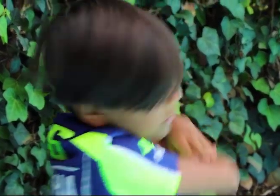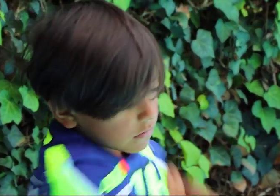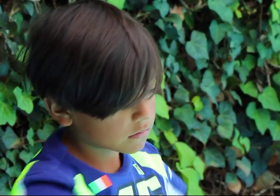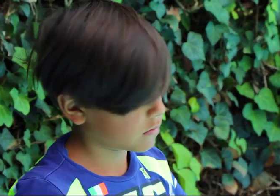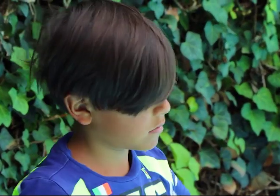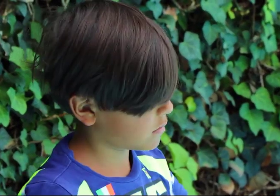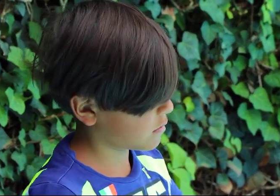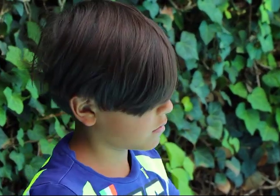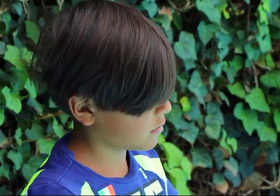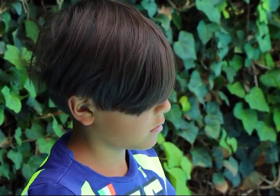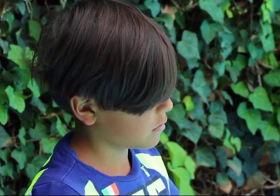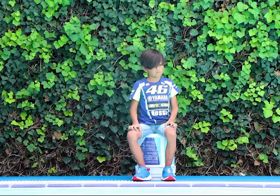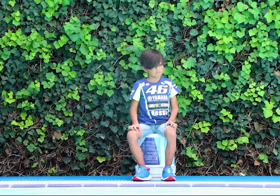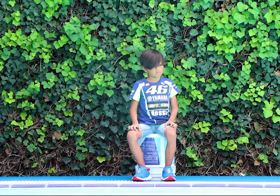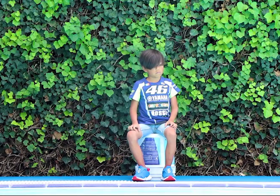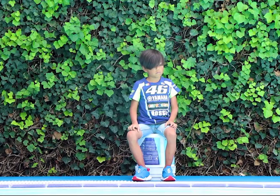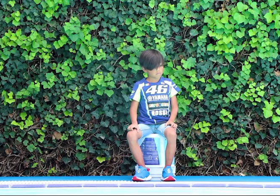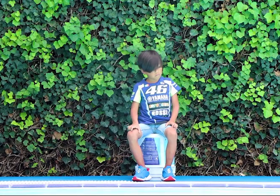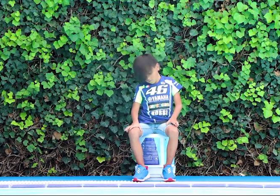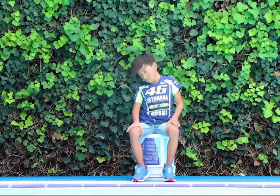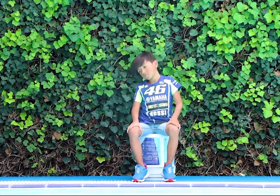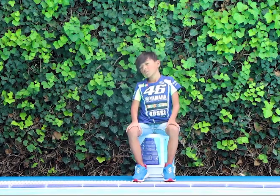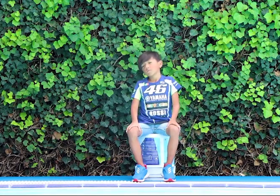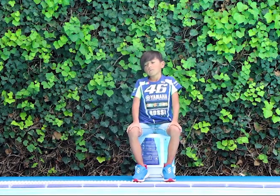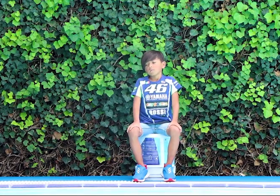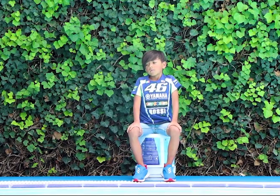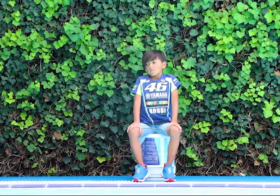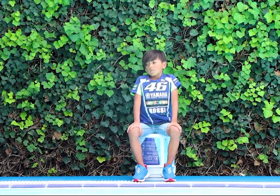alto, descansamos, respiramos,